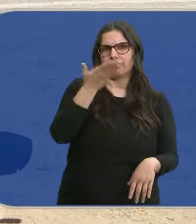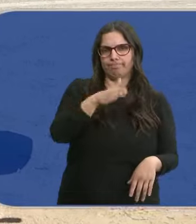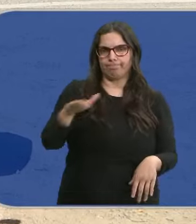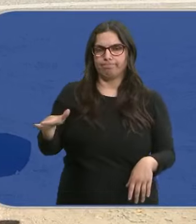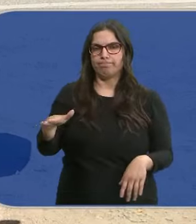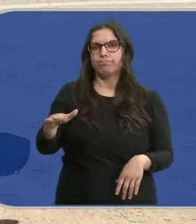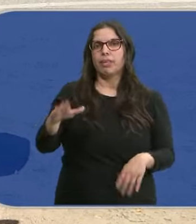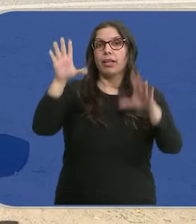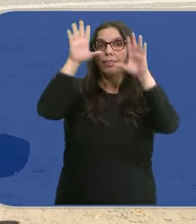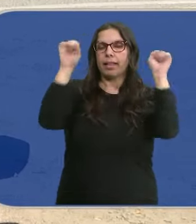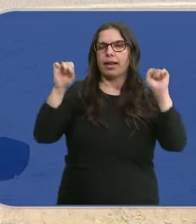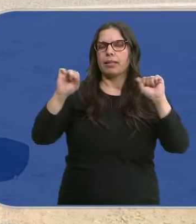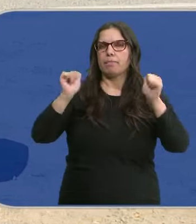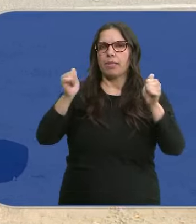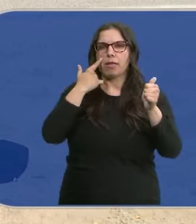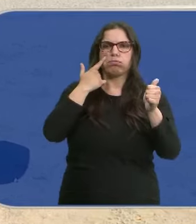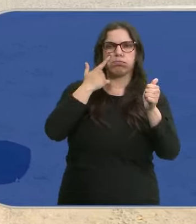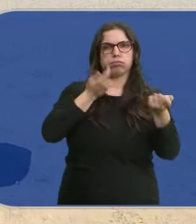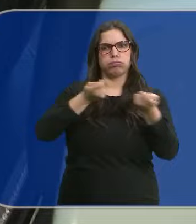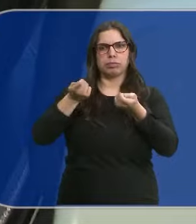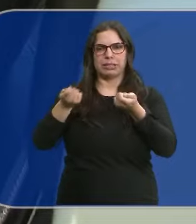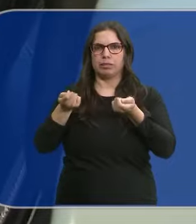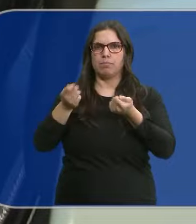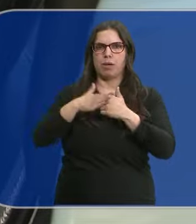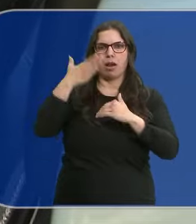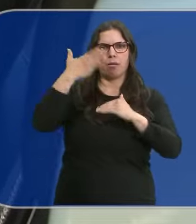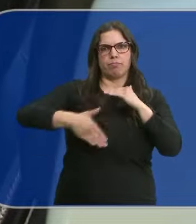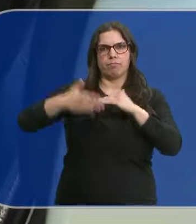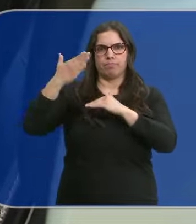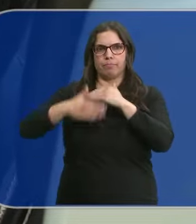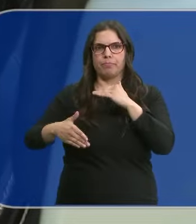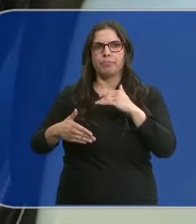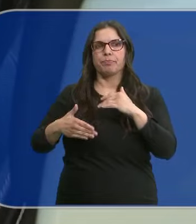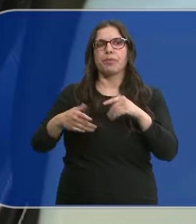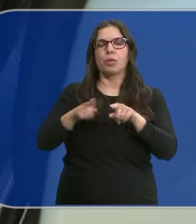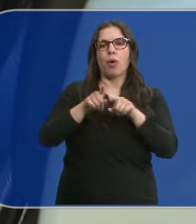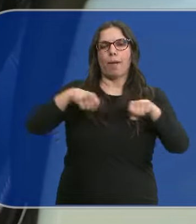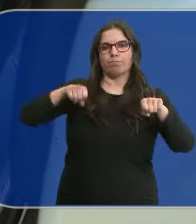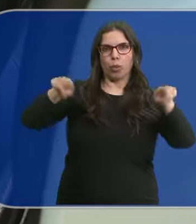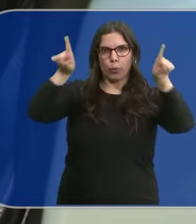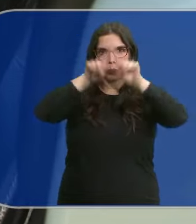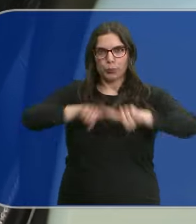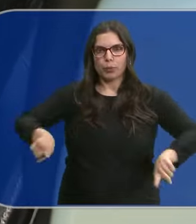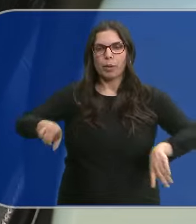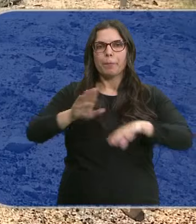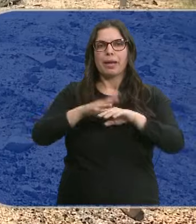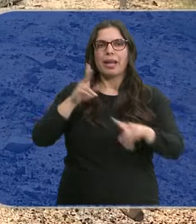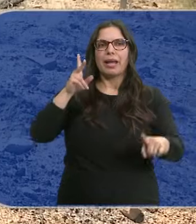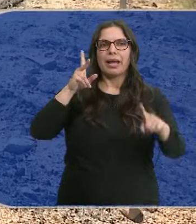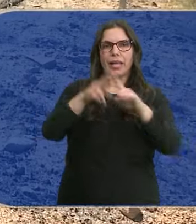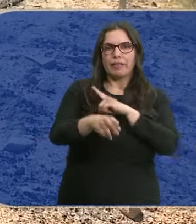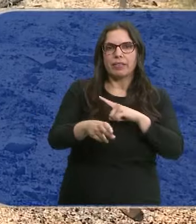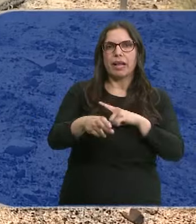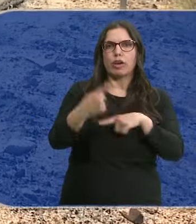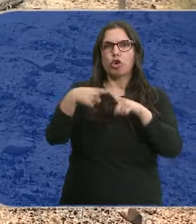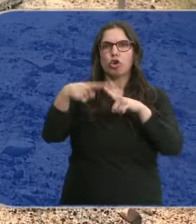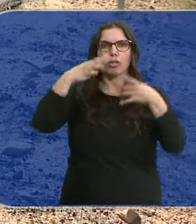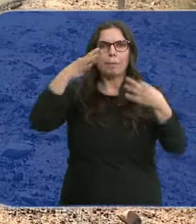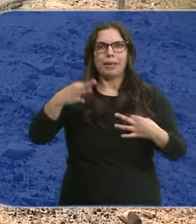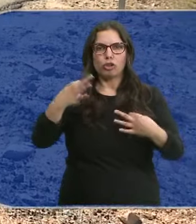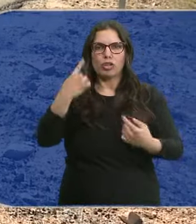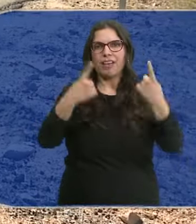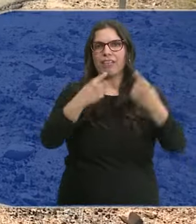La DGT ha puesto en marcha un plan de choque para frenar la siniestralidad. Se trata de motocicletas camufladas para prevenir las infracciones más peligrosas que se